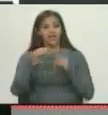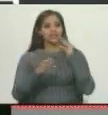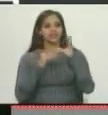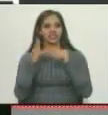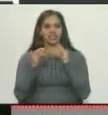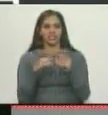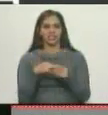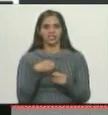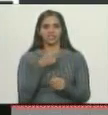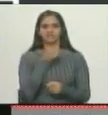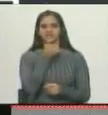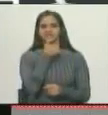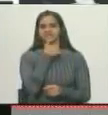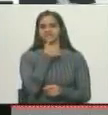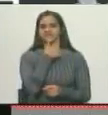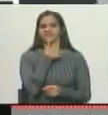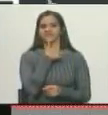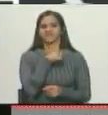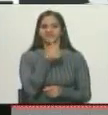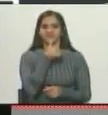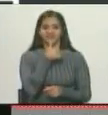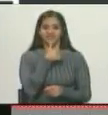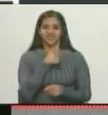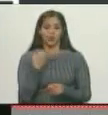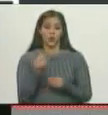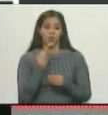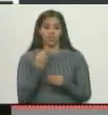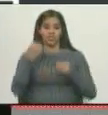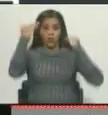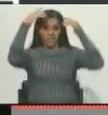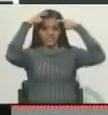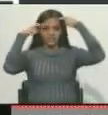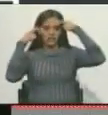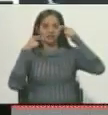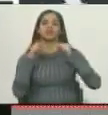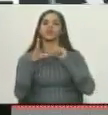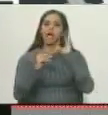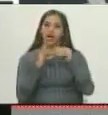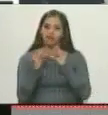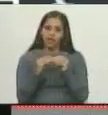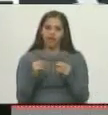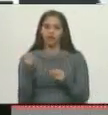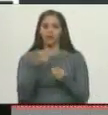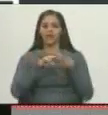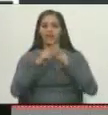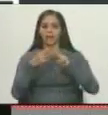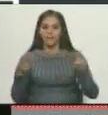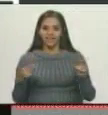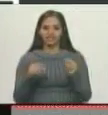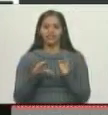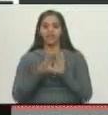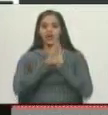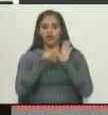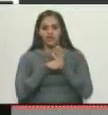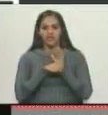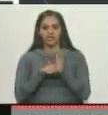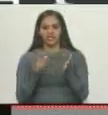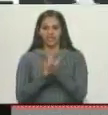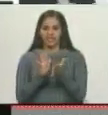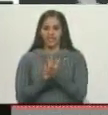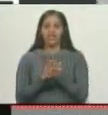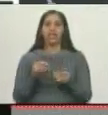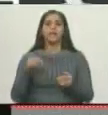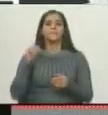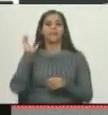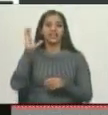arena, como decía el comandante Hugo Chávez, y hablar para buscar la paz, la constitucionalidad, la estabilidad del país, el respeto a